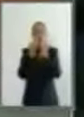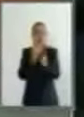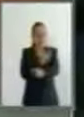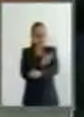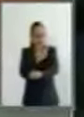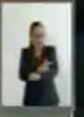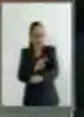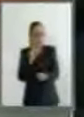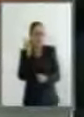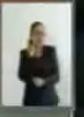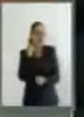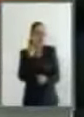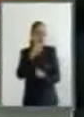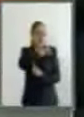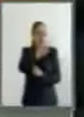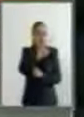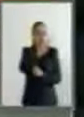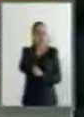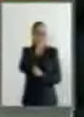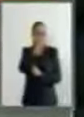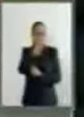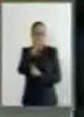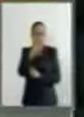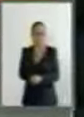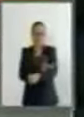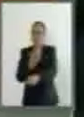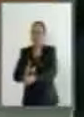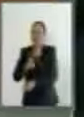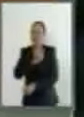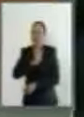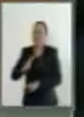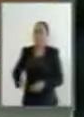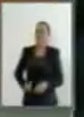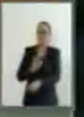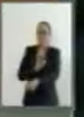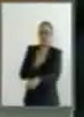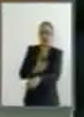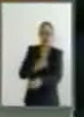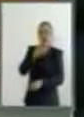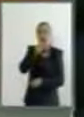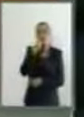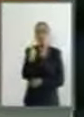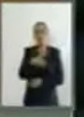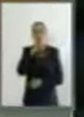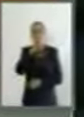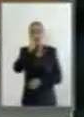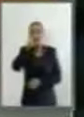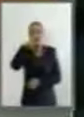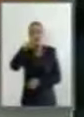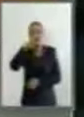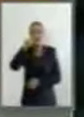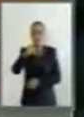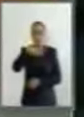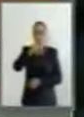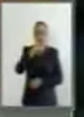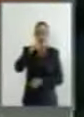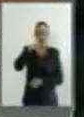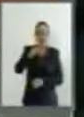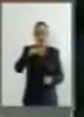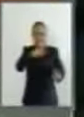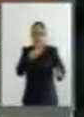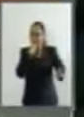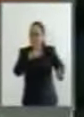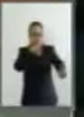el compañero vicecoordinador, Fernando Mayans, estuvo en contra de